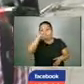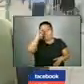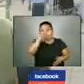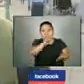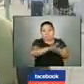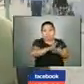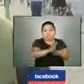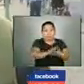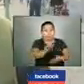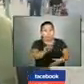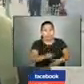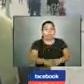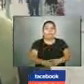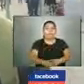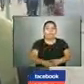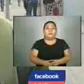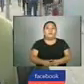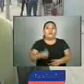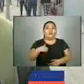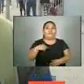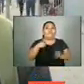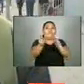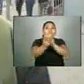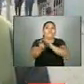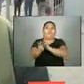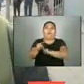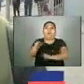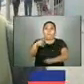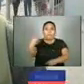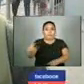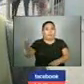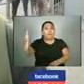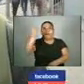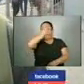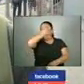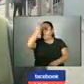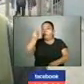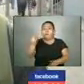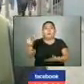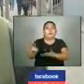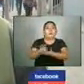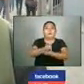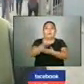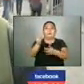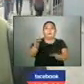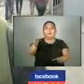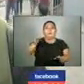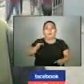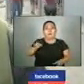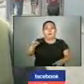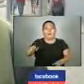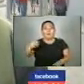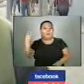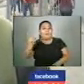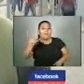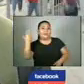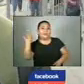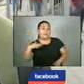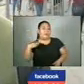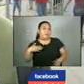pagos. Conozco amigos que ellos cuentan con sus títulos universitarios y por la misma experiencia que se demandan,